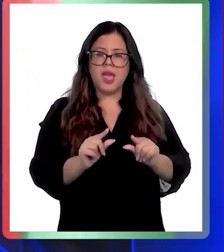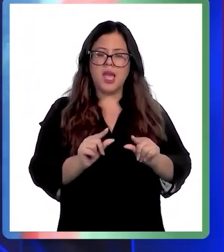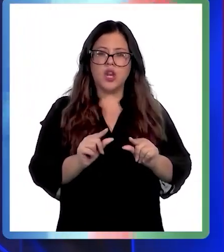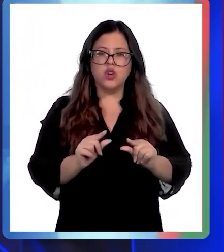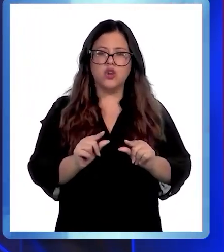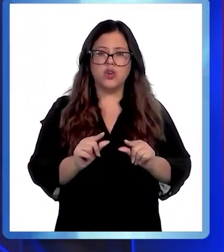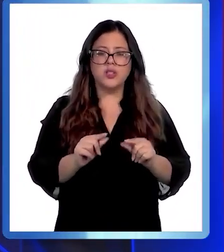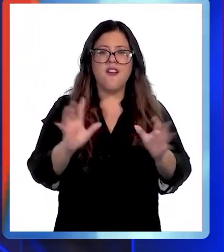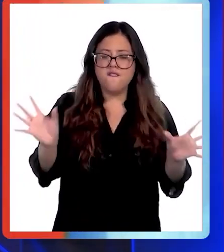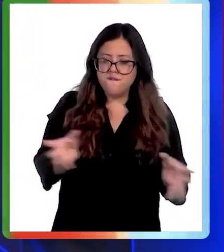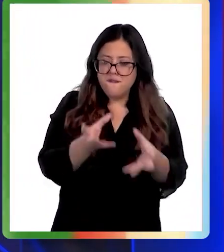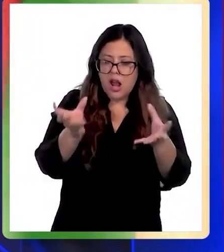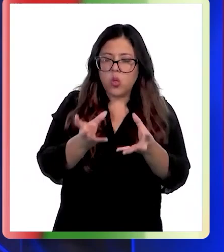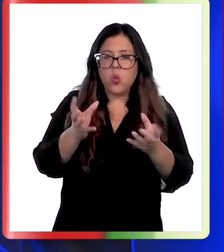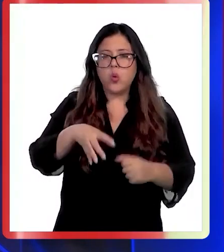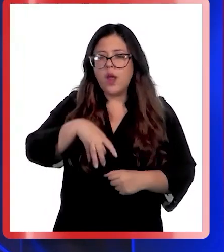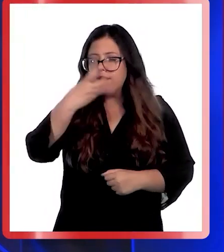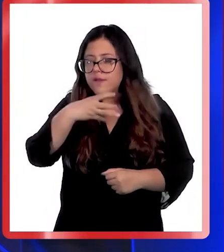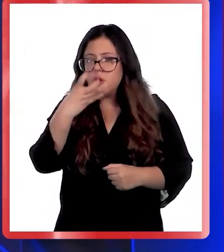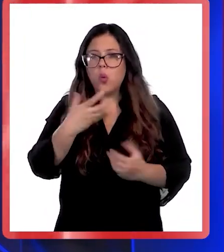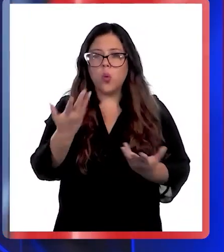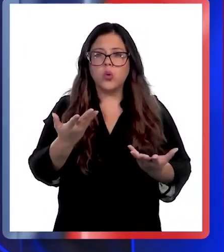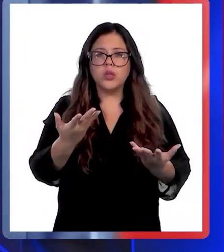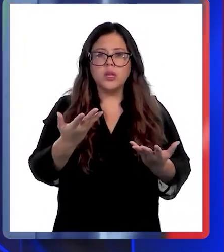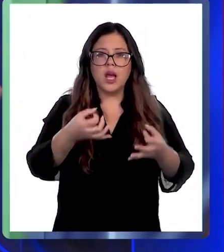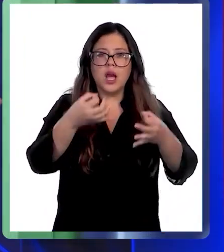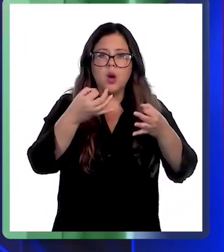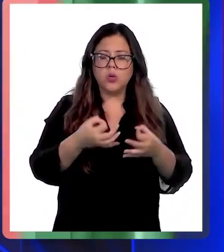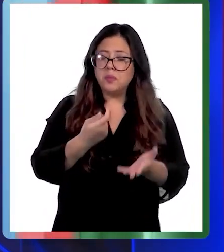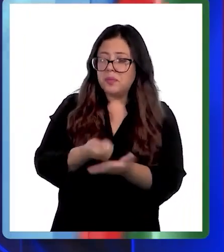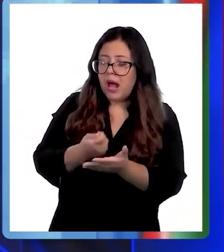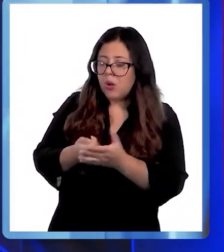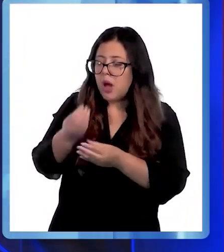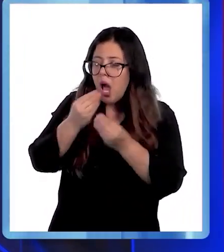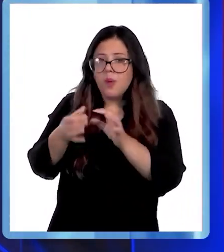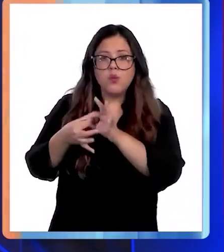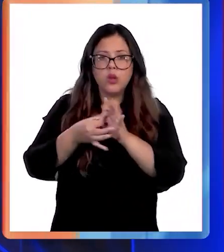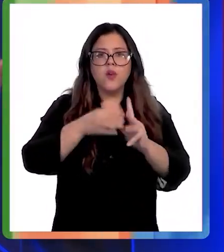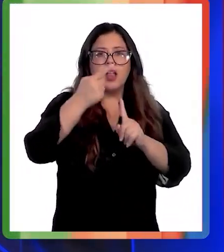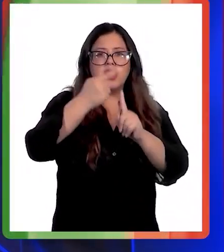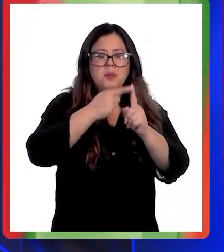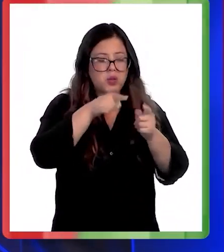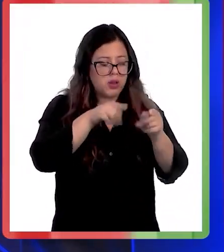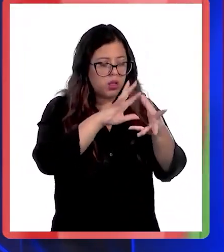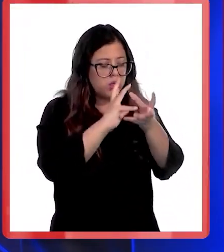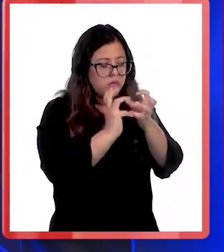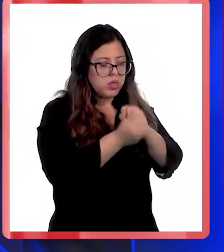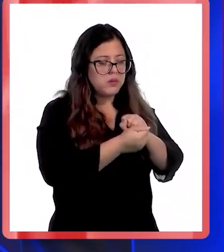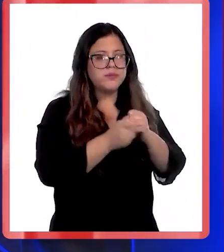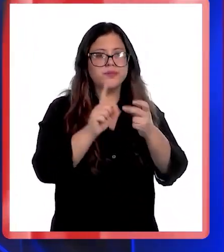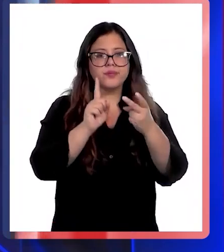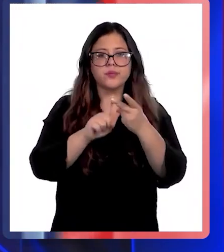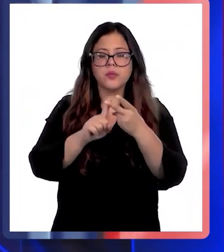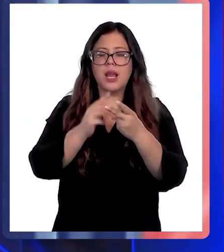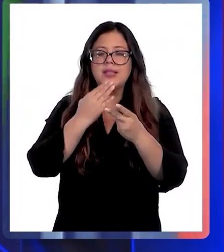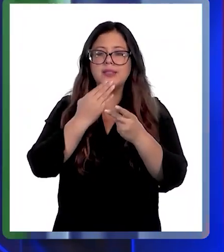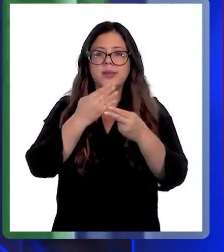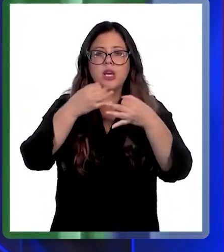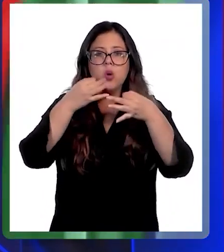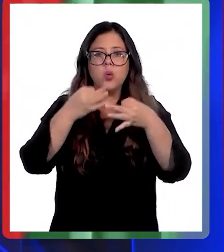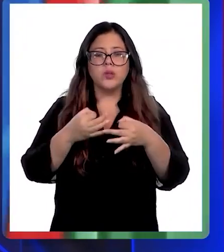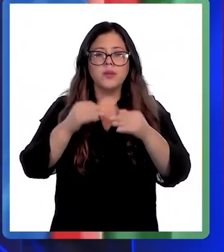menor cantidad de verduras o vegetales a nuestra disposición por estas altas temperaturas. Y por el otro